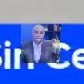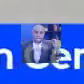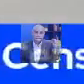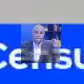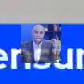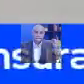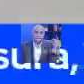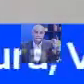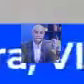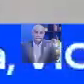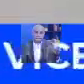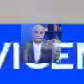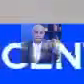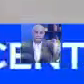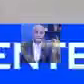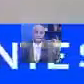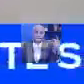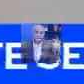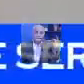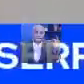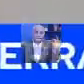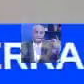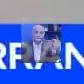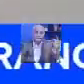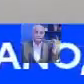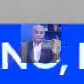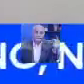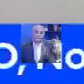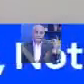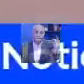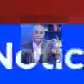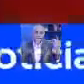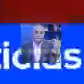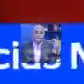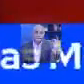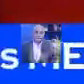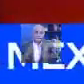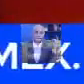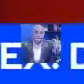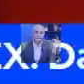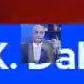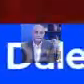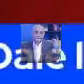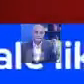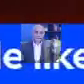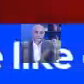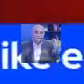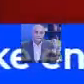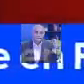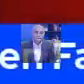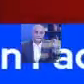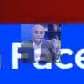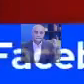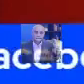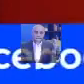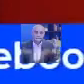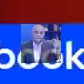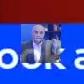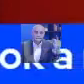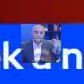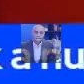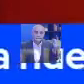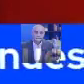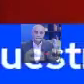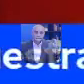en este caso todos los días y todas las noches en estas transmisiones. Pues ánimo, querida Lina, fighting, como dicen los coreanos, fighting,